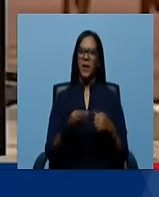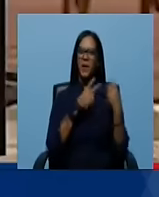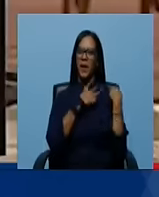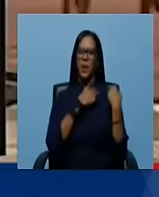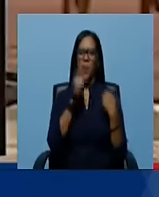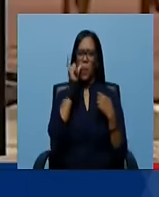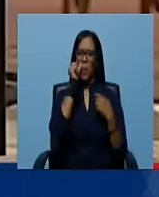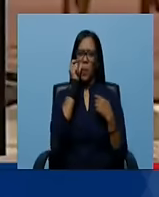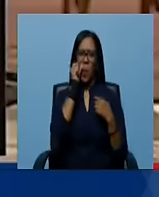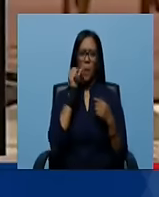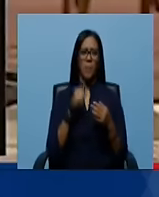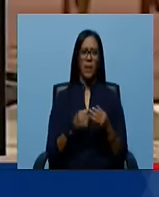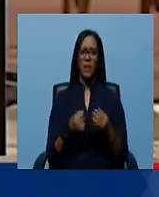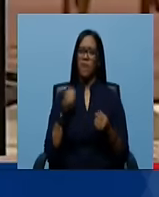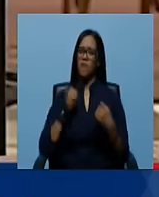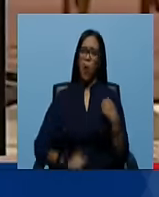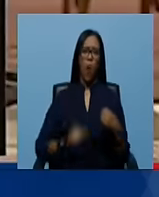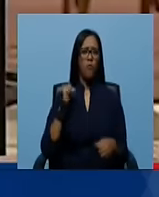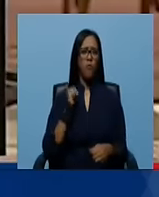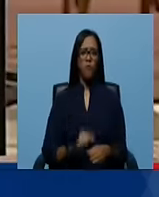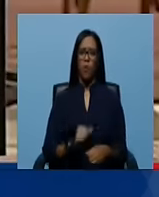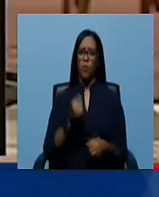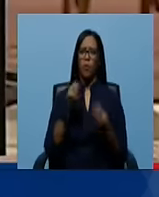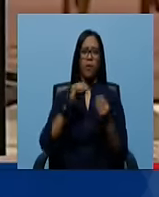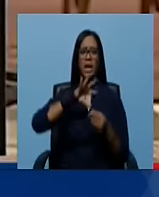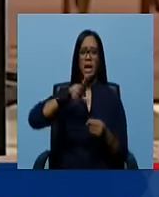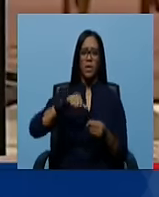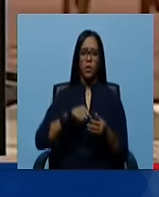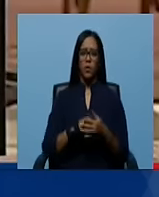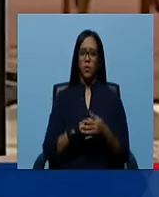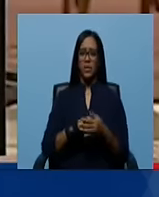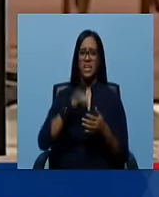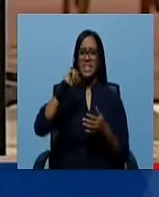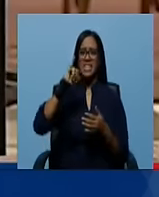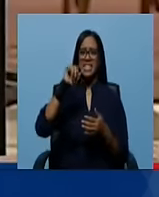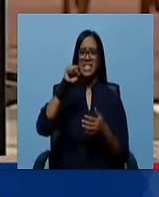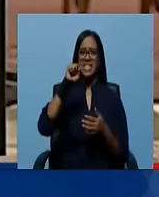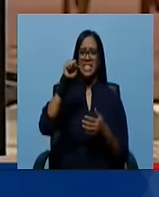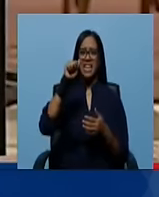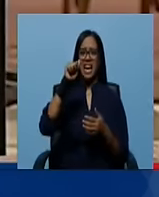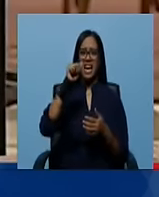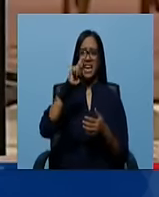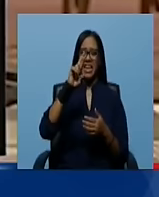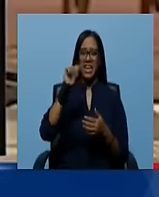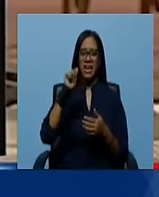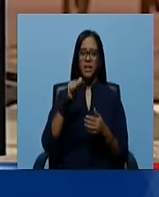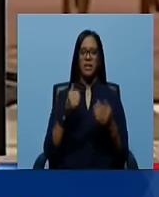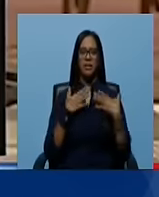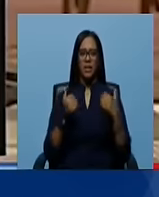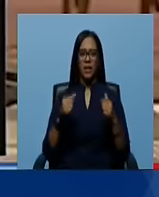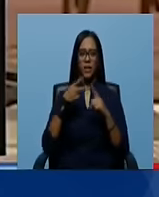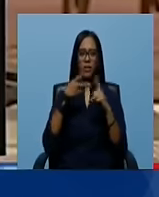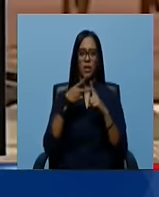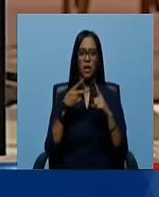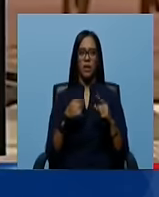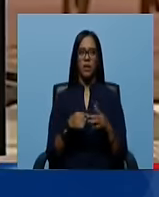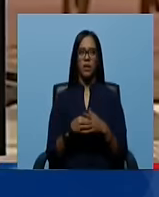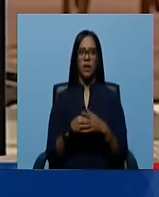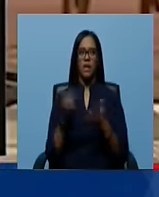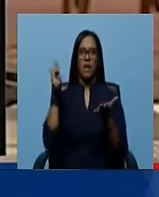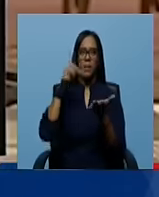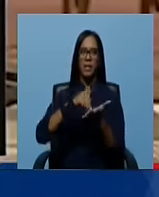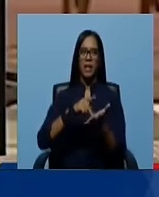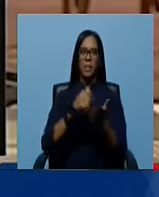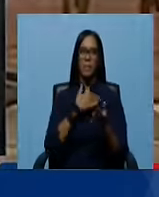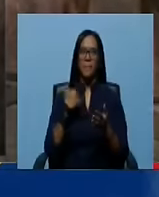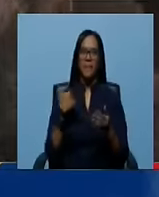y muy corrupto, Andrés Izarra, muy flojo y muy corrupto, muy bandido, de recuperar este hotel. Y una vez me trajo y me quiso